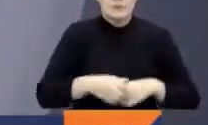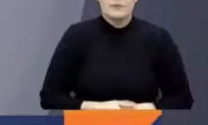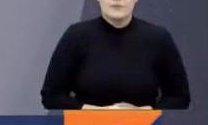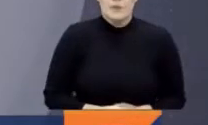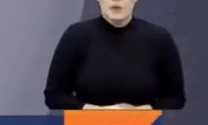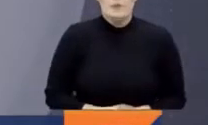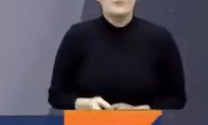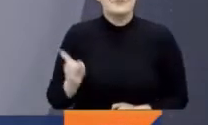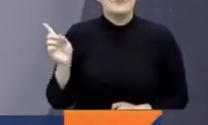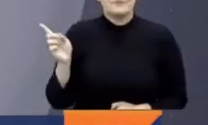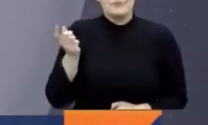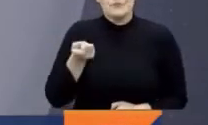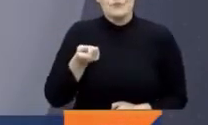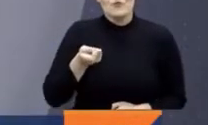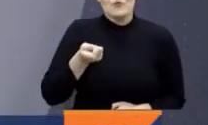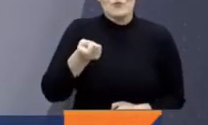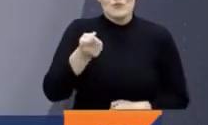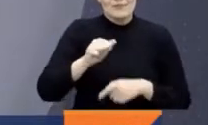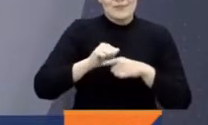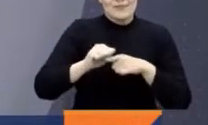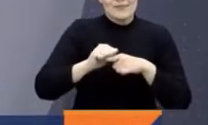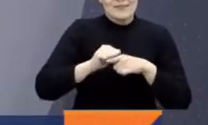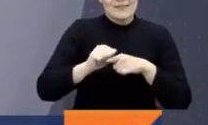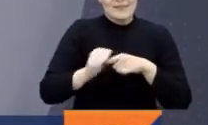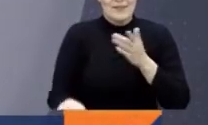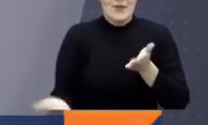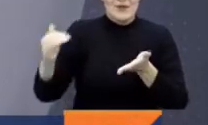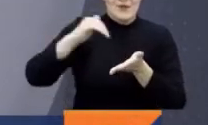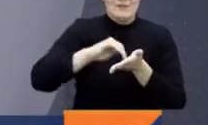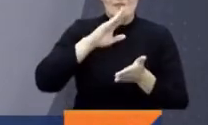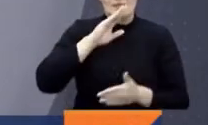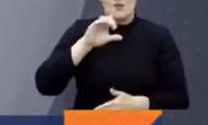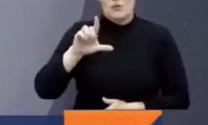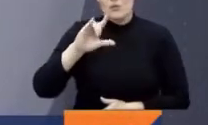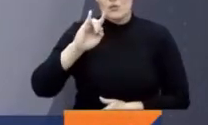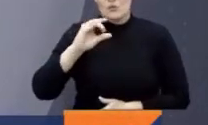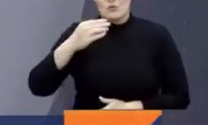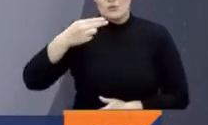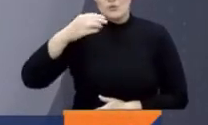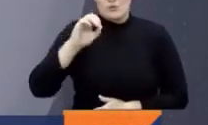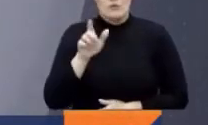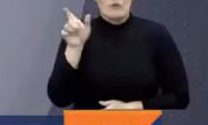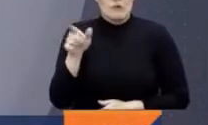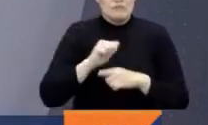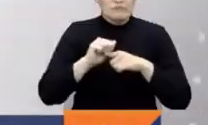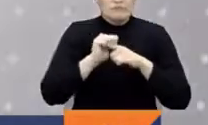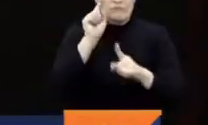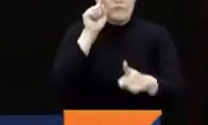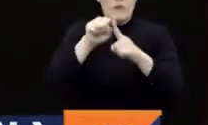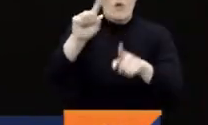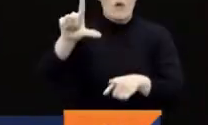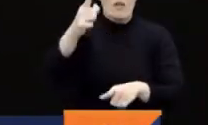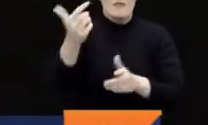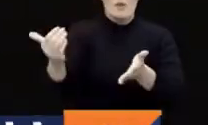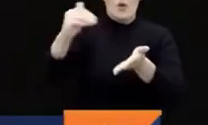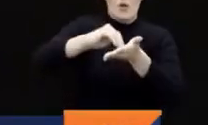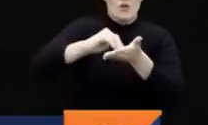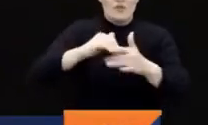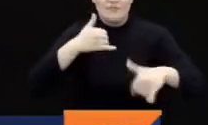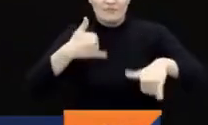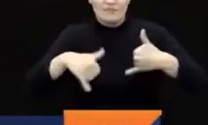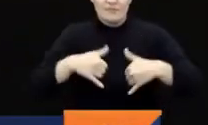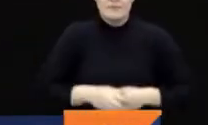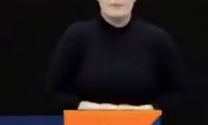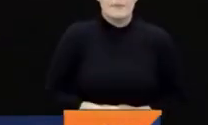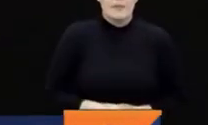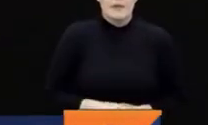rutina para los próximos días de Lucho Díaz. Retomó los entrenamientos para afrontar la pretemporada con el Liverpool. Quienes no han